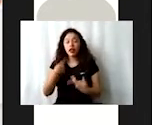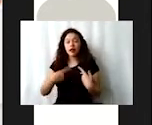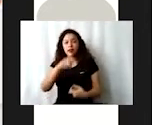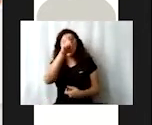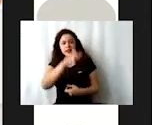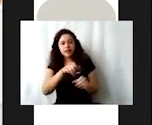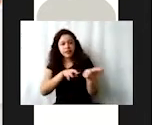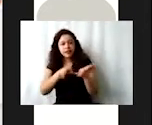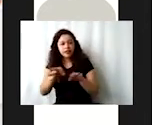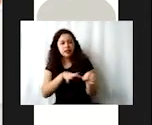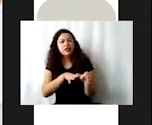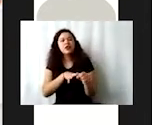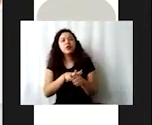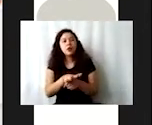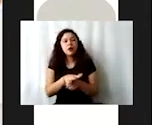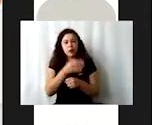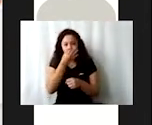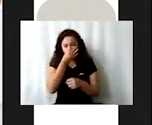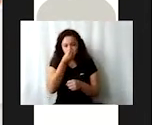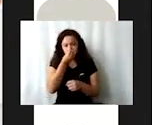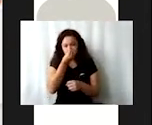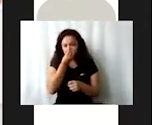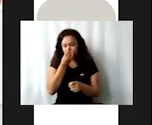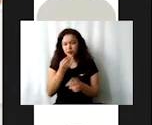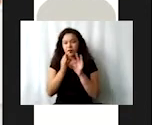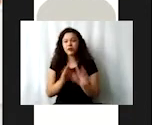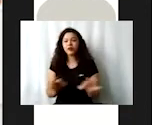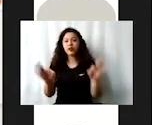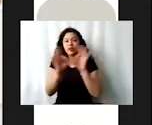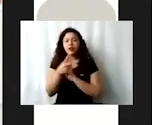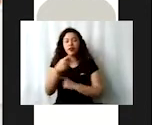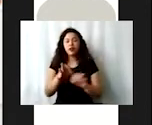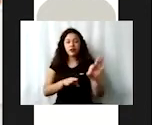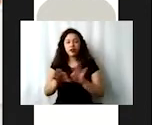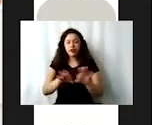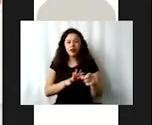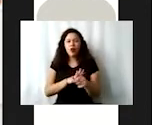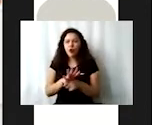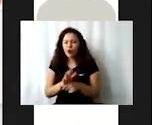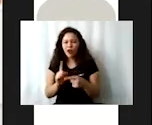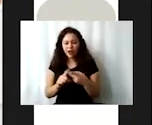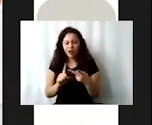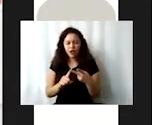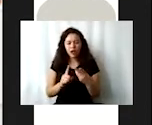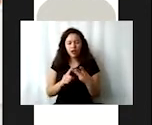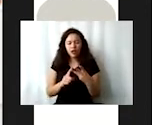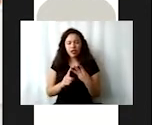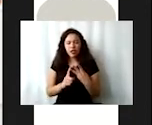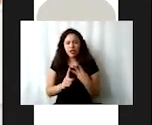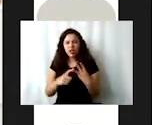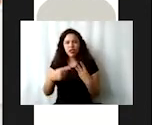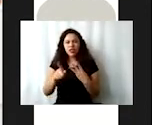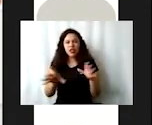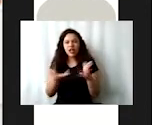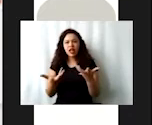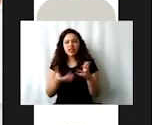individuo? ¿Qué es realmente importante del trabajo que va a desarrollar? ¿Y cómo lo va a desempeñar?